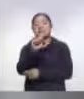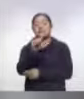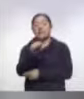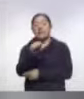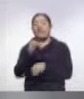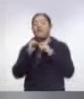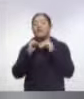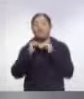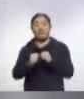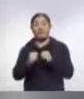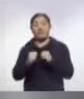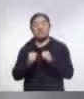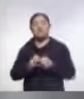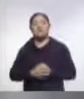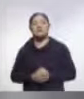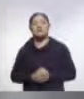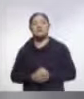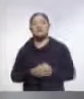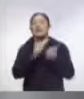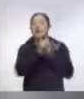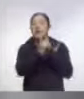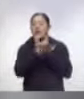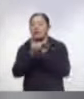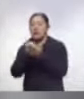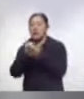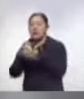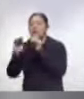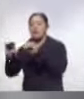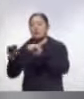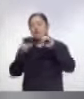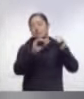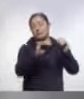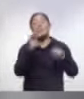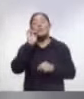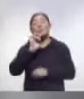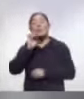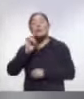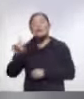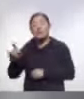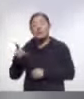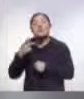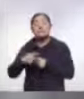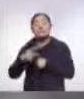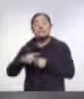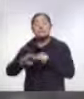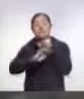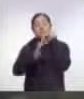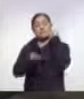fortalece y ayuda al traslado y atención a mujeres en periodo de gestación.